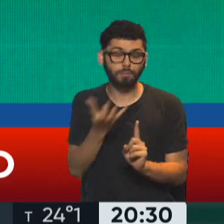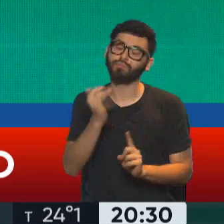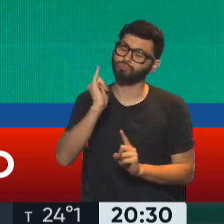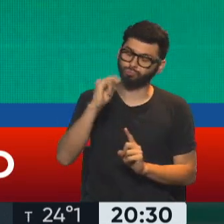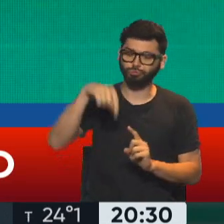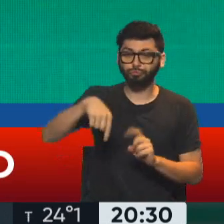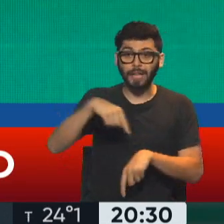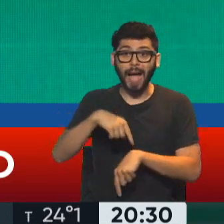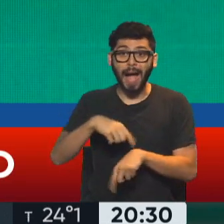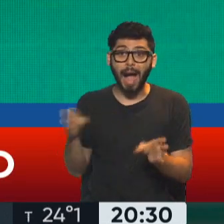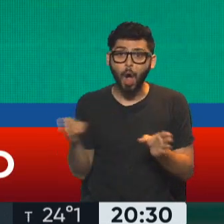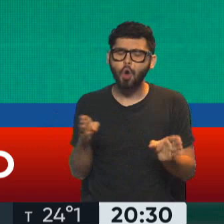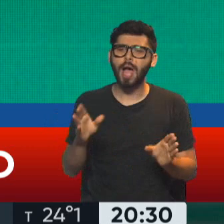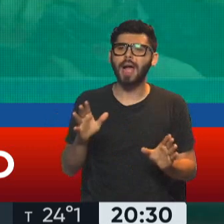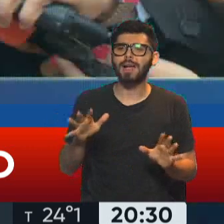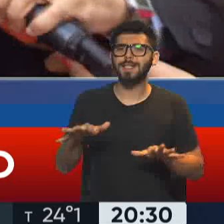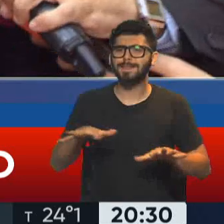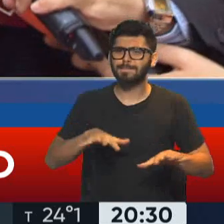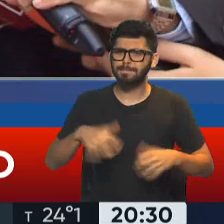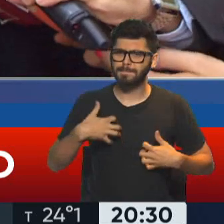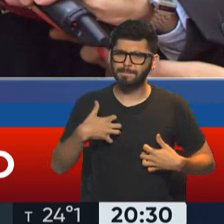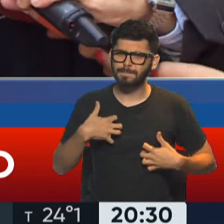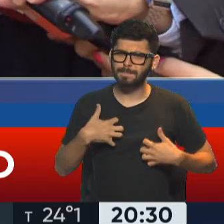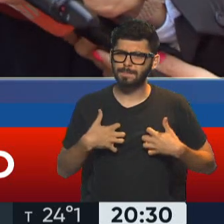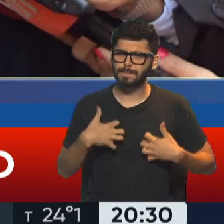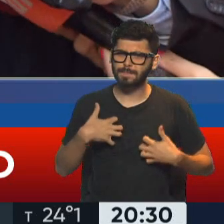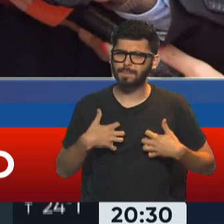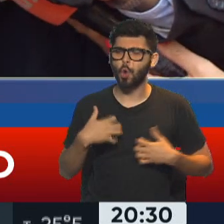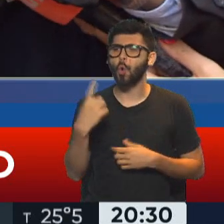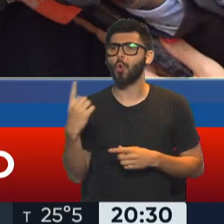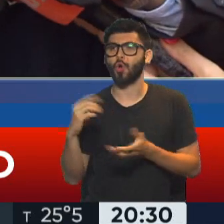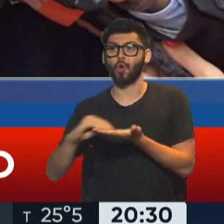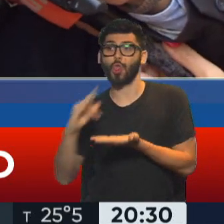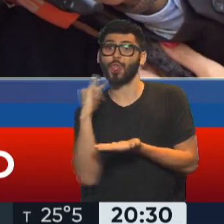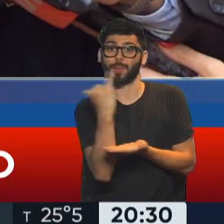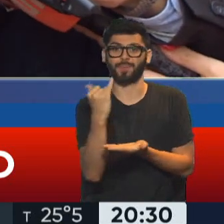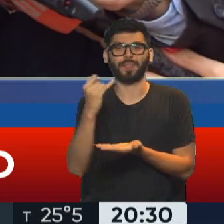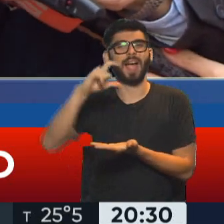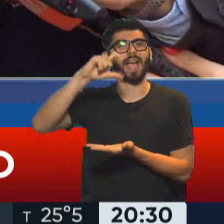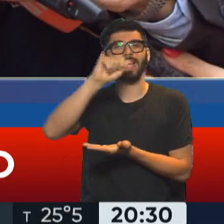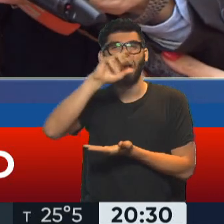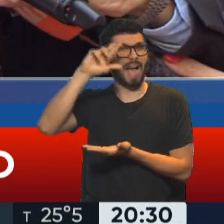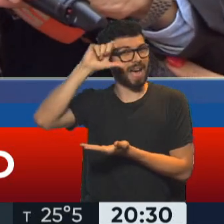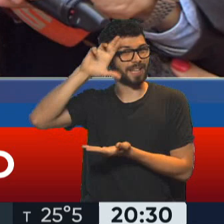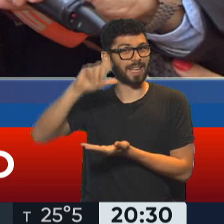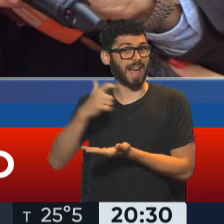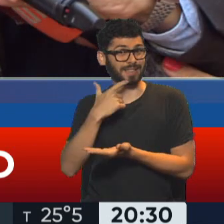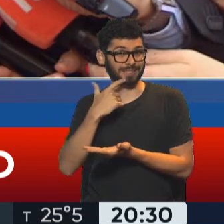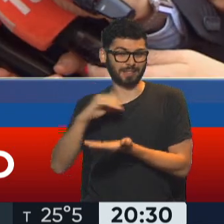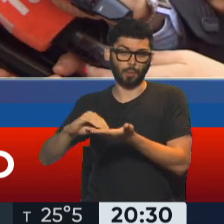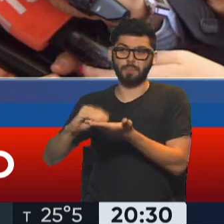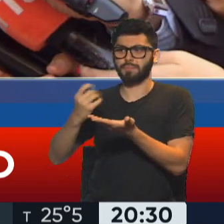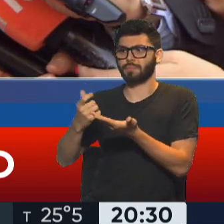una cierta irritabilidad en parte de una de las querellas, la que representa la abogada Valeria Carrea, que tiene a la mayor